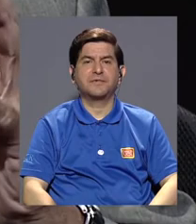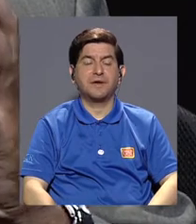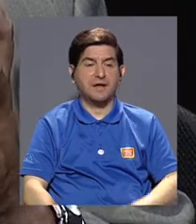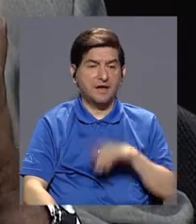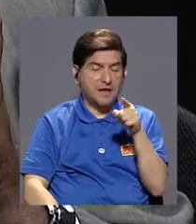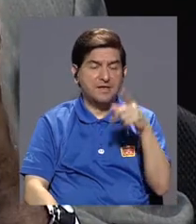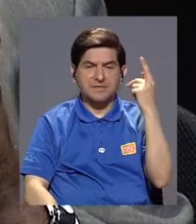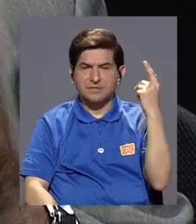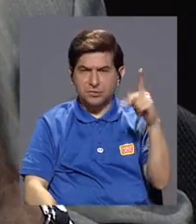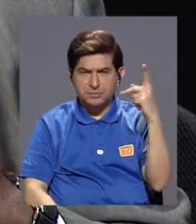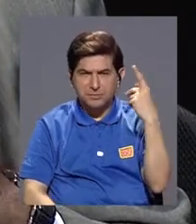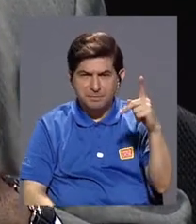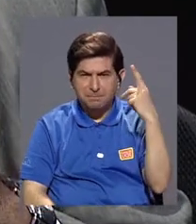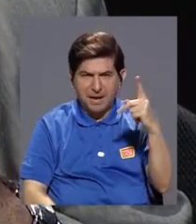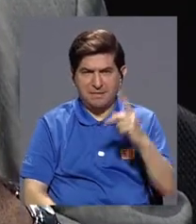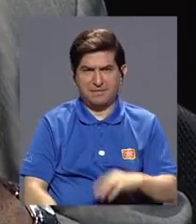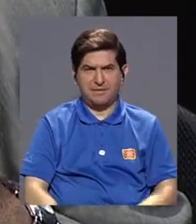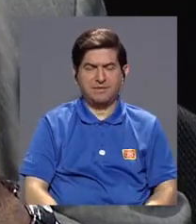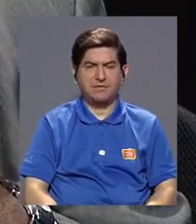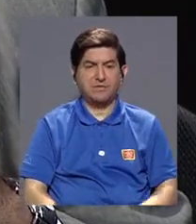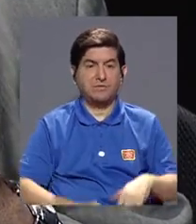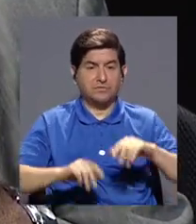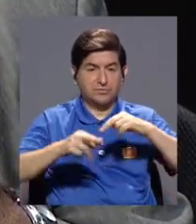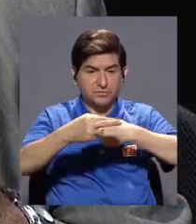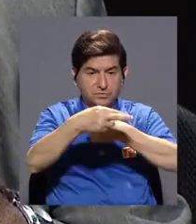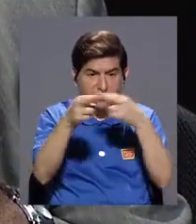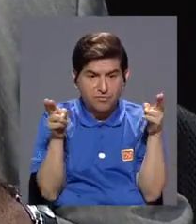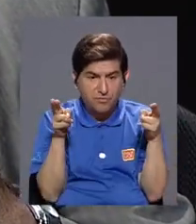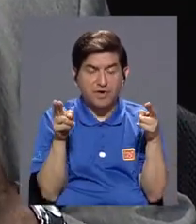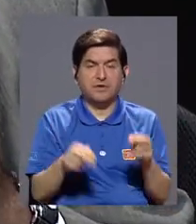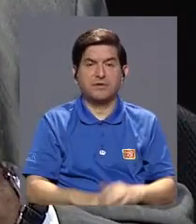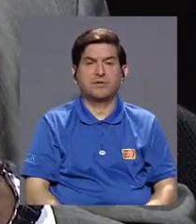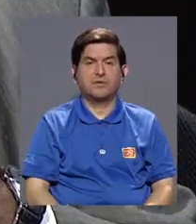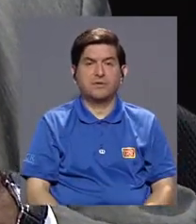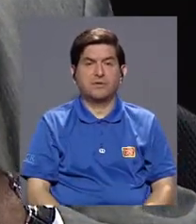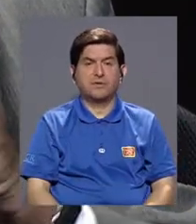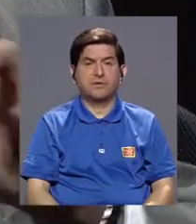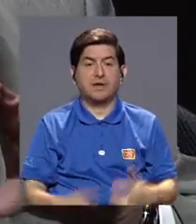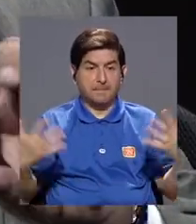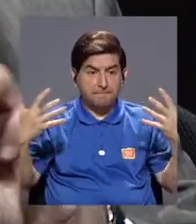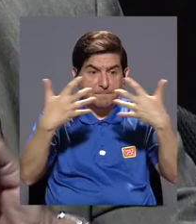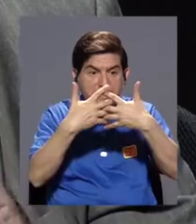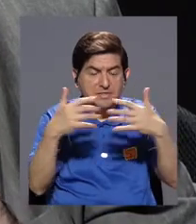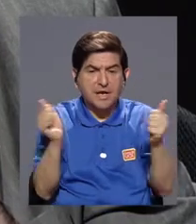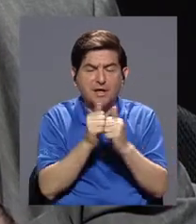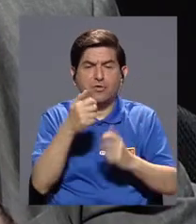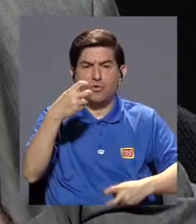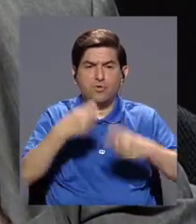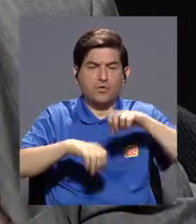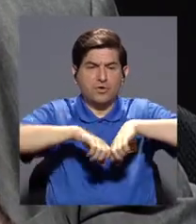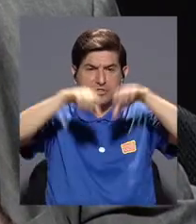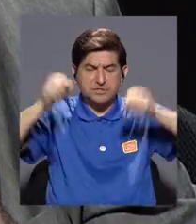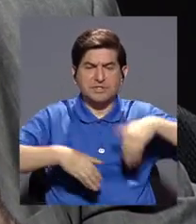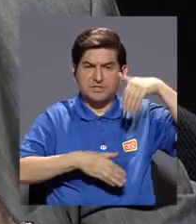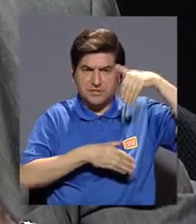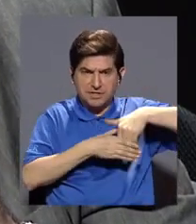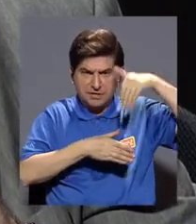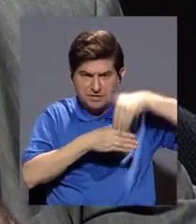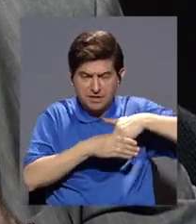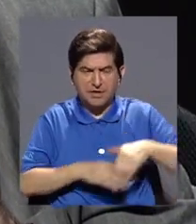Son una serie de amenazas de la región o regionales que al combinarse con la crisis sistémica